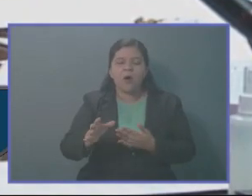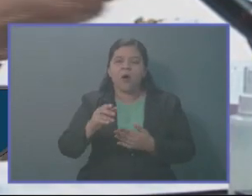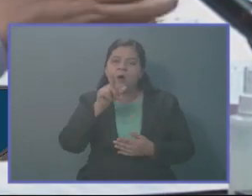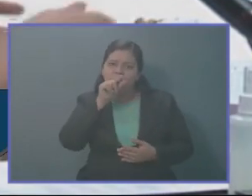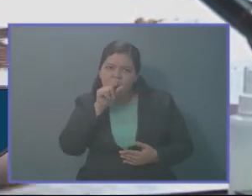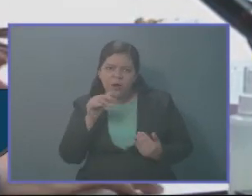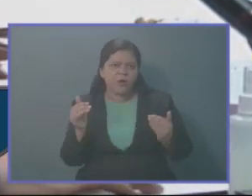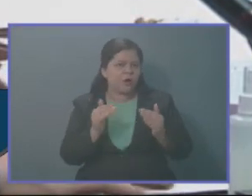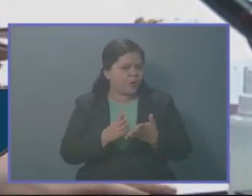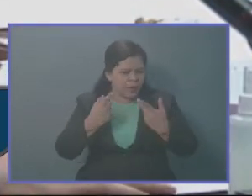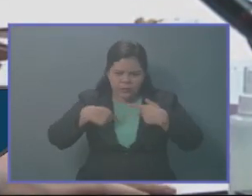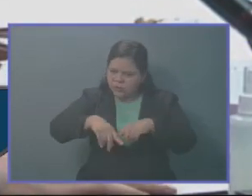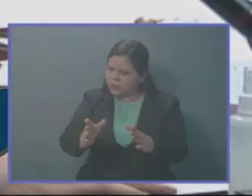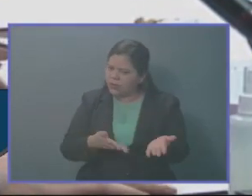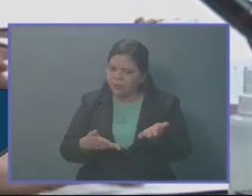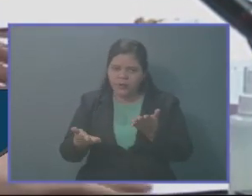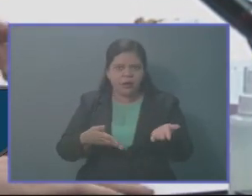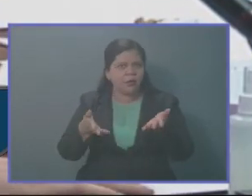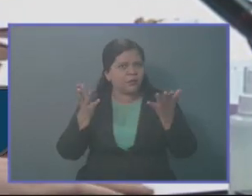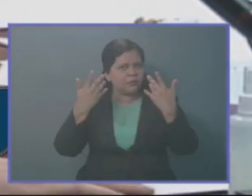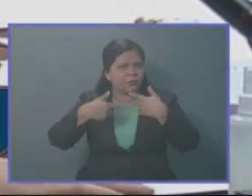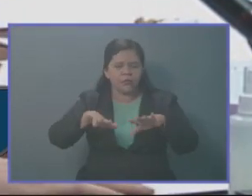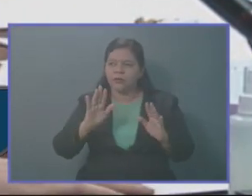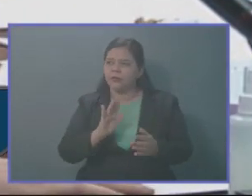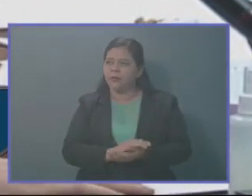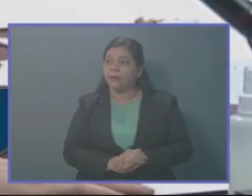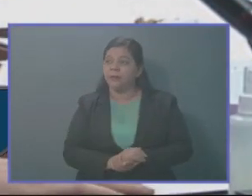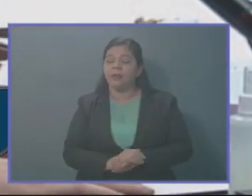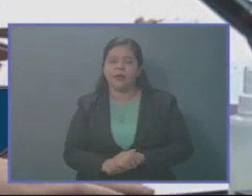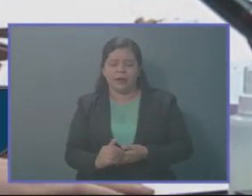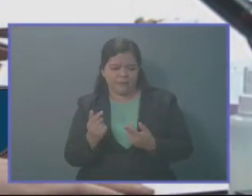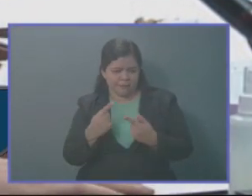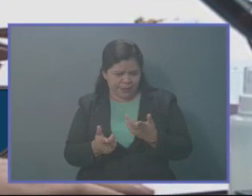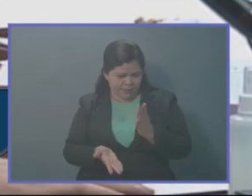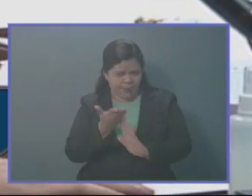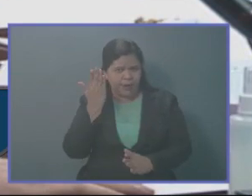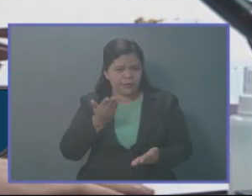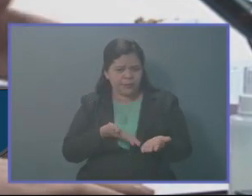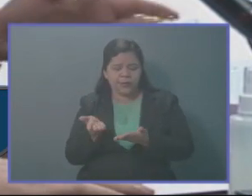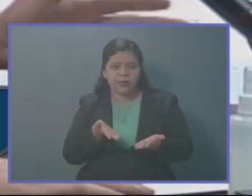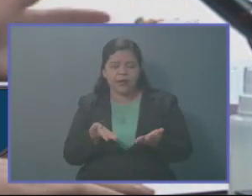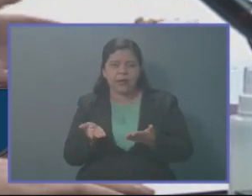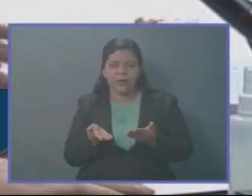en todos los supermercados. Es más, sobrevendieron